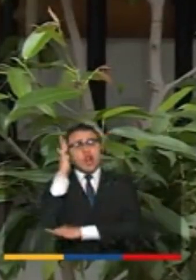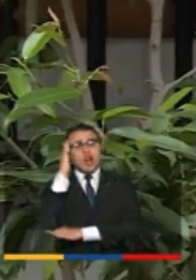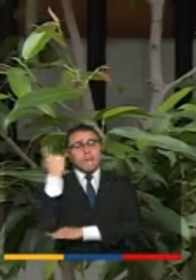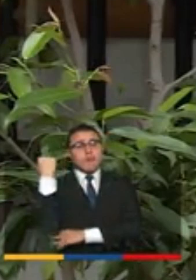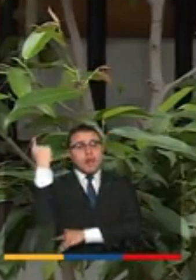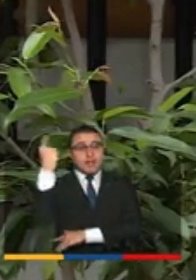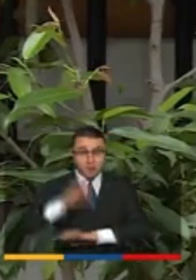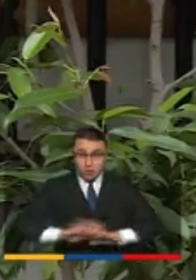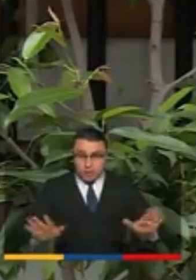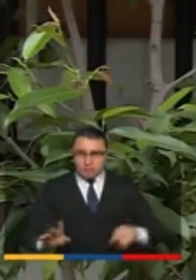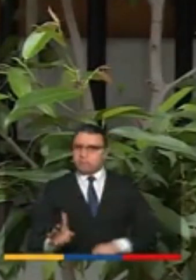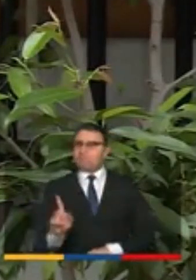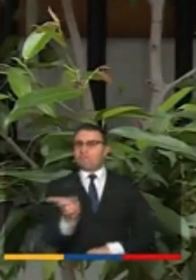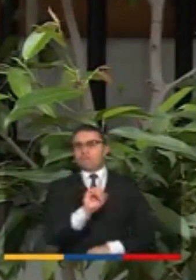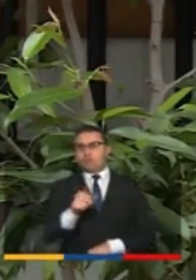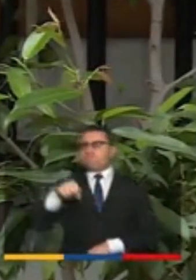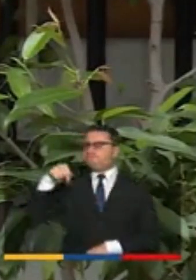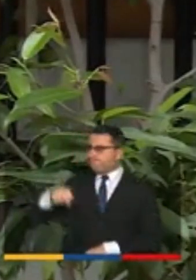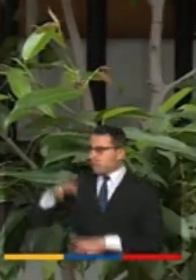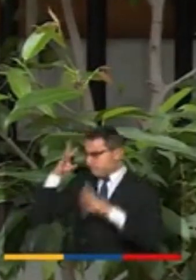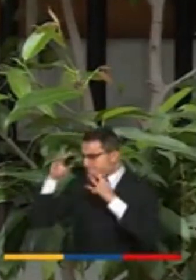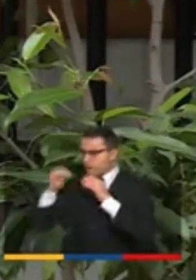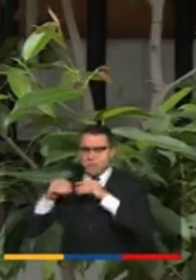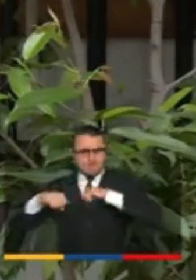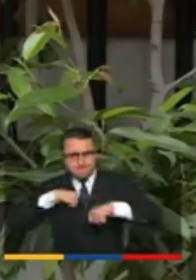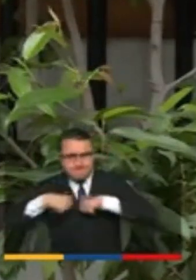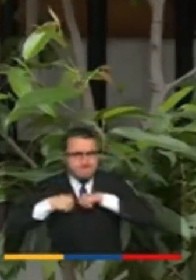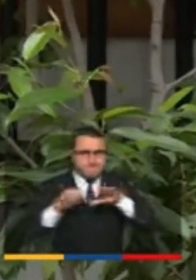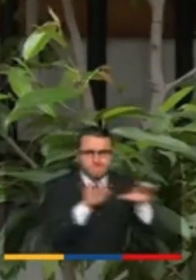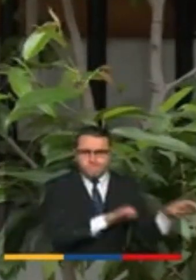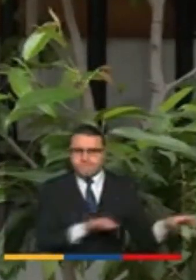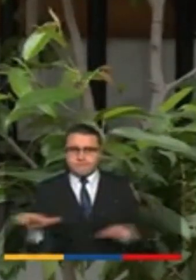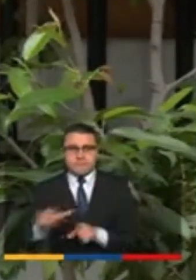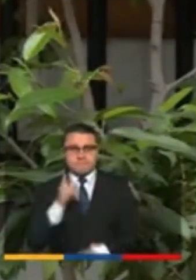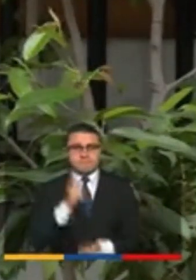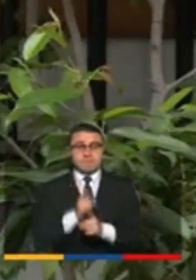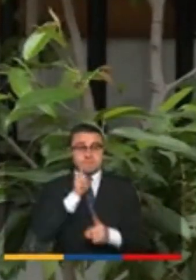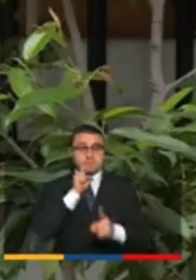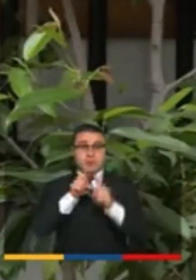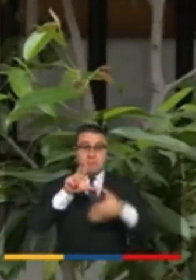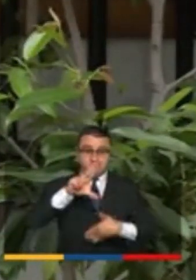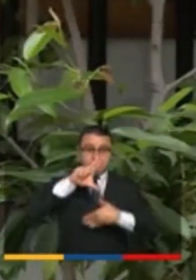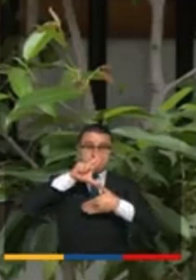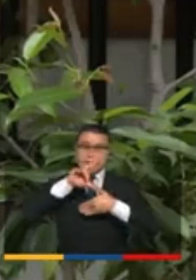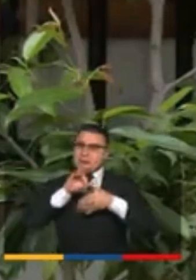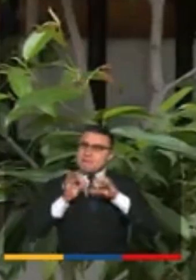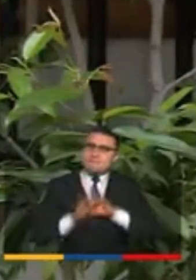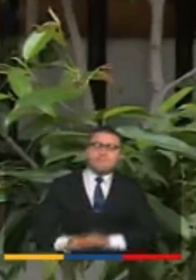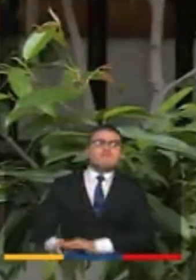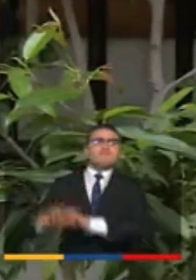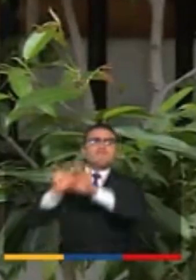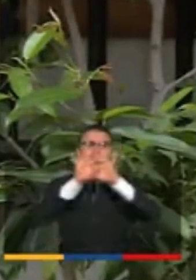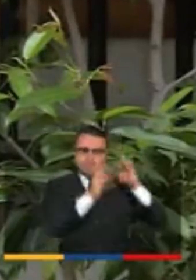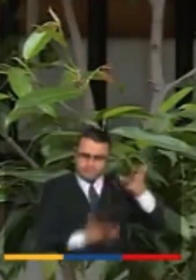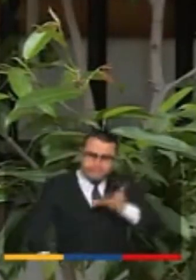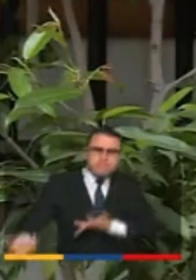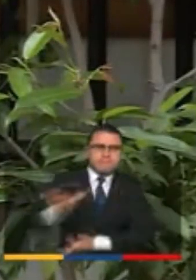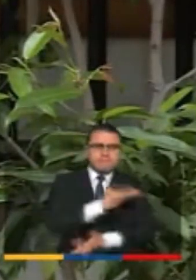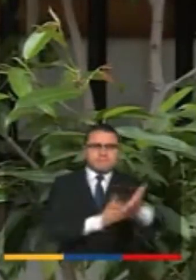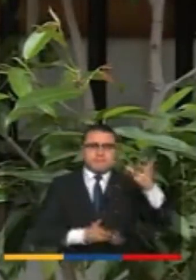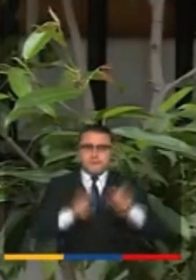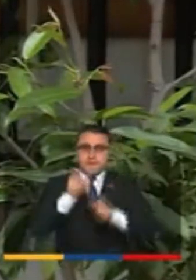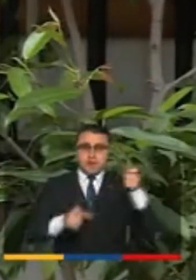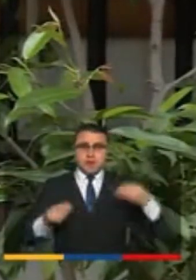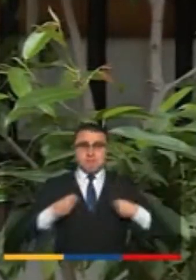acciones concretas que redundarán en una mayor integración latinoamericana que mejore la calidad de vida de nuestros pueblos. Mientras